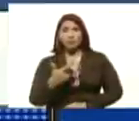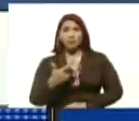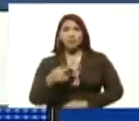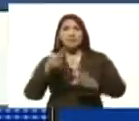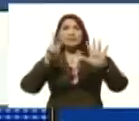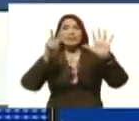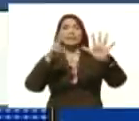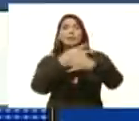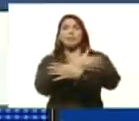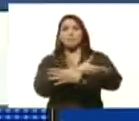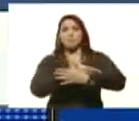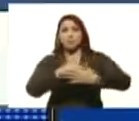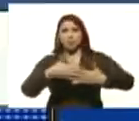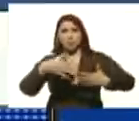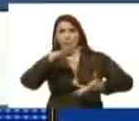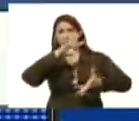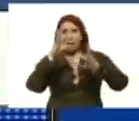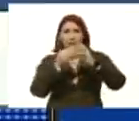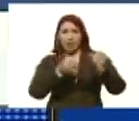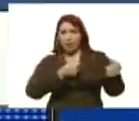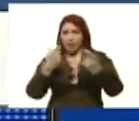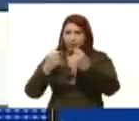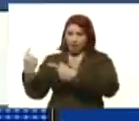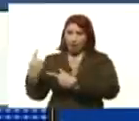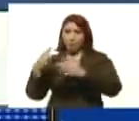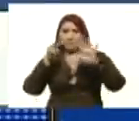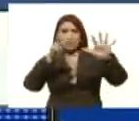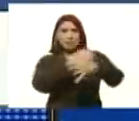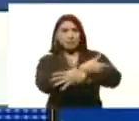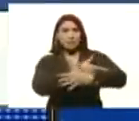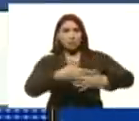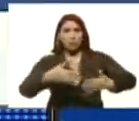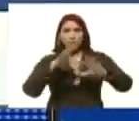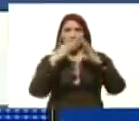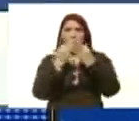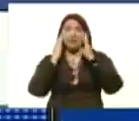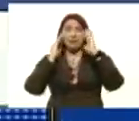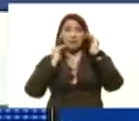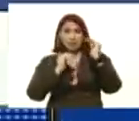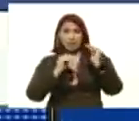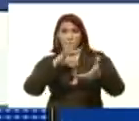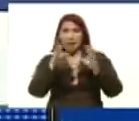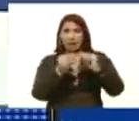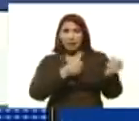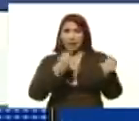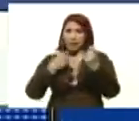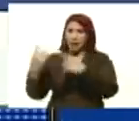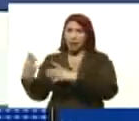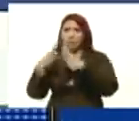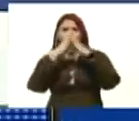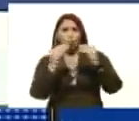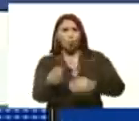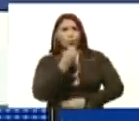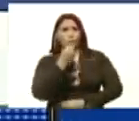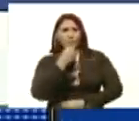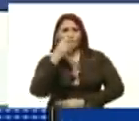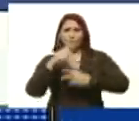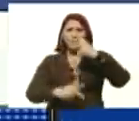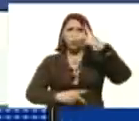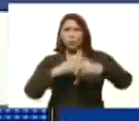7 millones de CLAP, las 7 millones de familias atendidas por los CLAP, todos los alimentos son